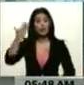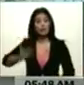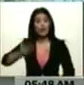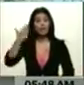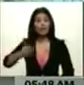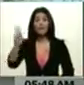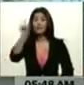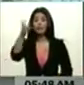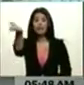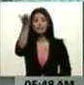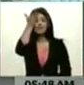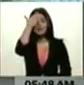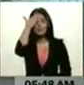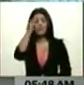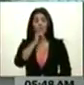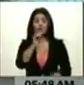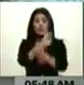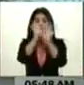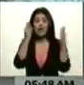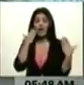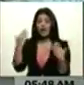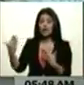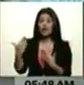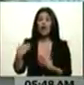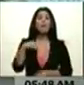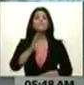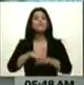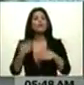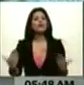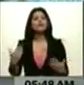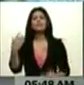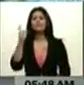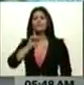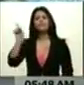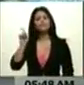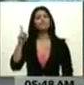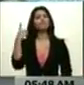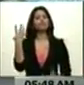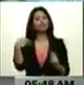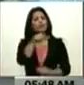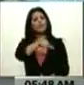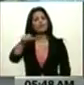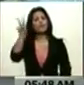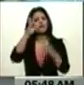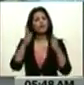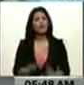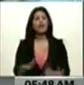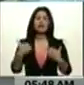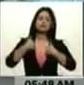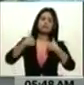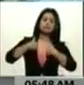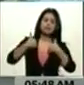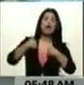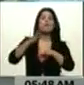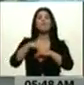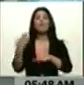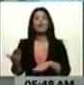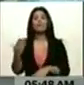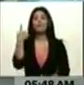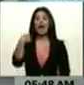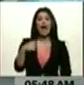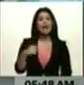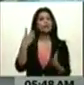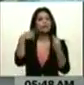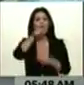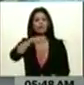para el país, porque hay una situación que tiene a los venezolanos sometidos por una guerra económica y por una parranda de ladrones y de